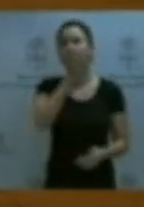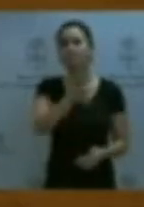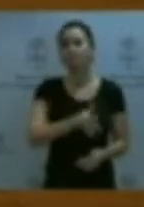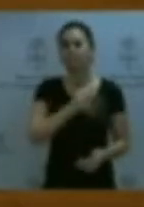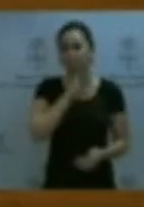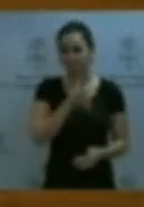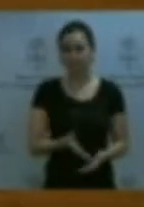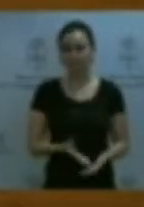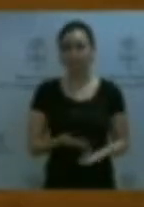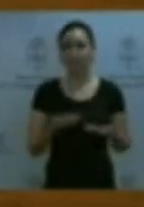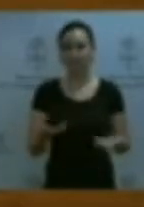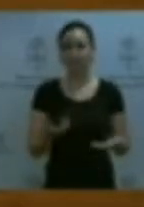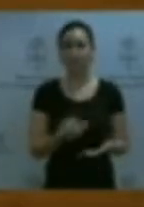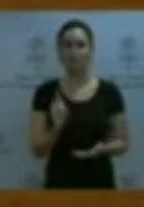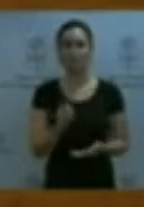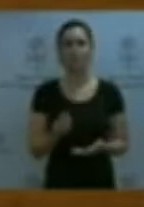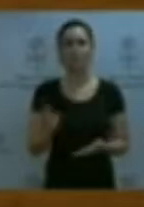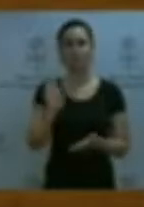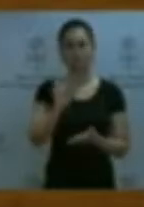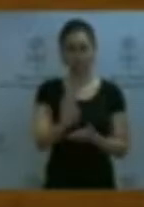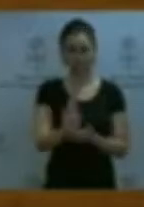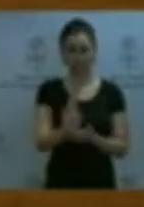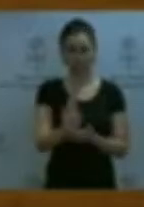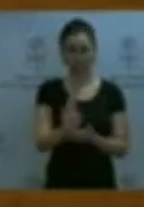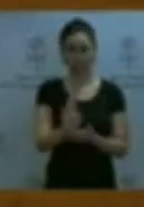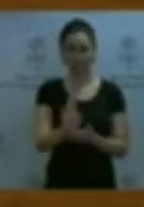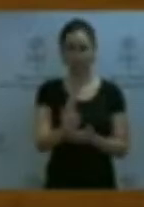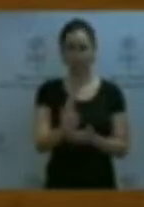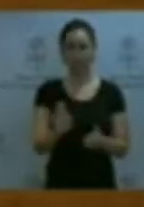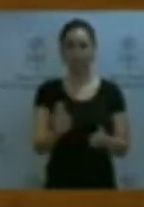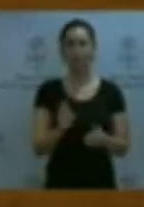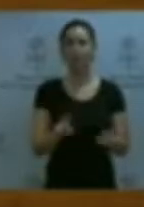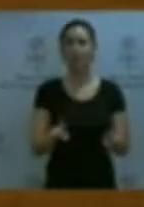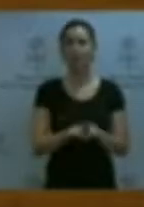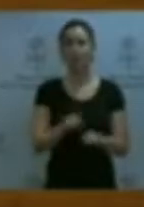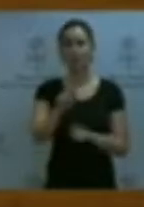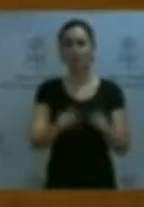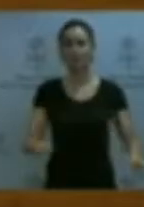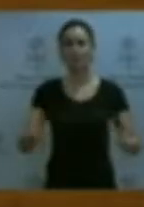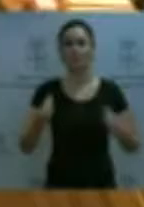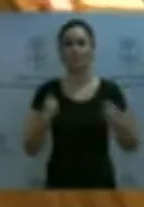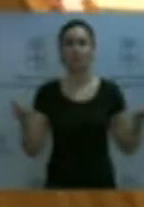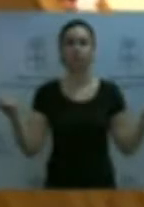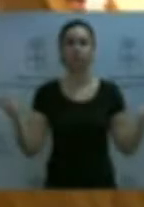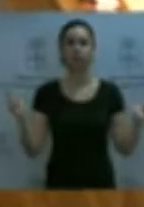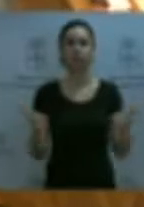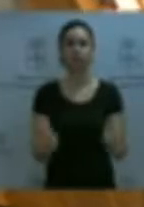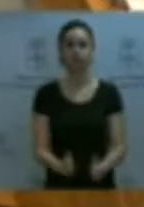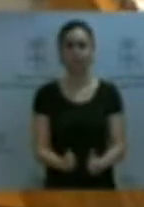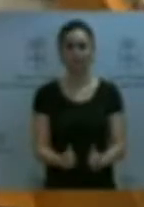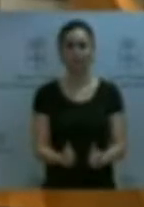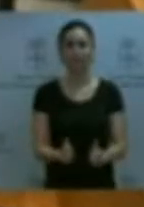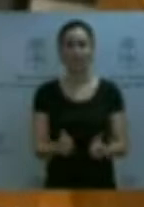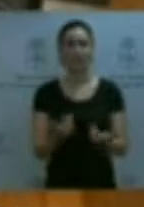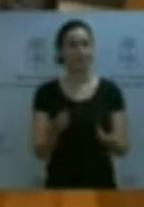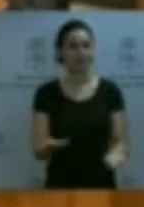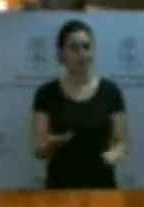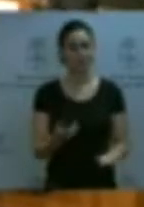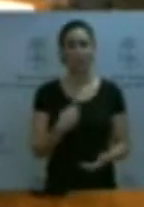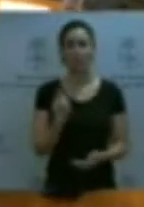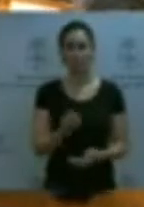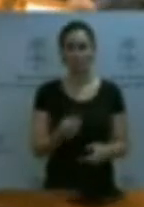caída espectacular de la demografía en Asturias, planteamos baterías de iniciativas que ninguna